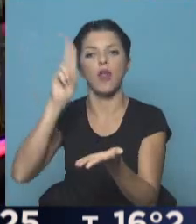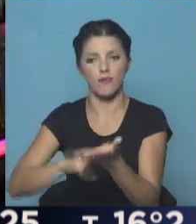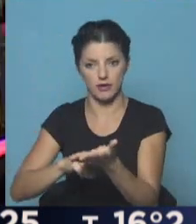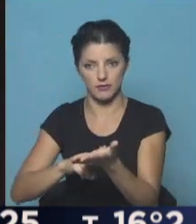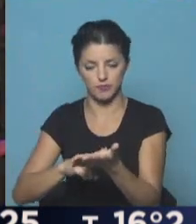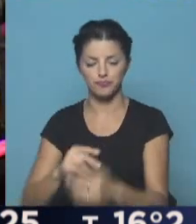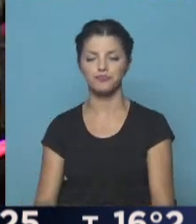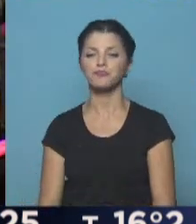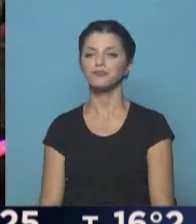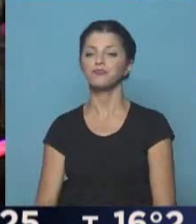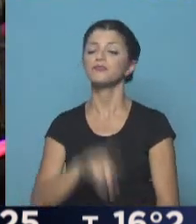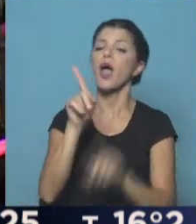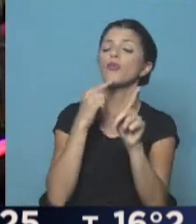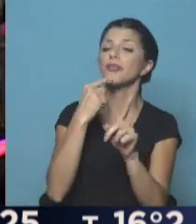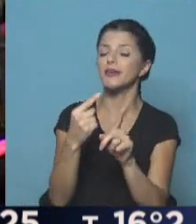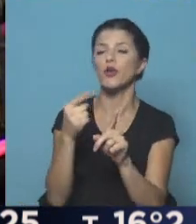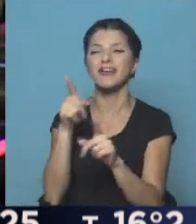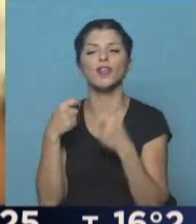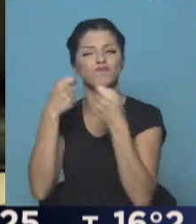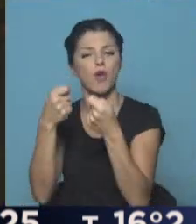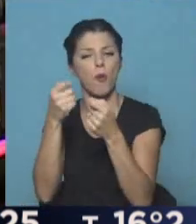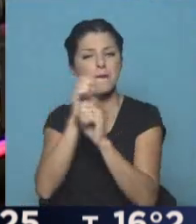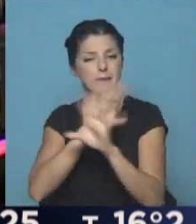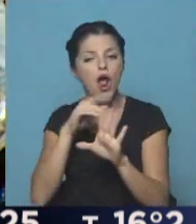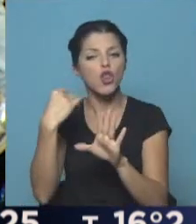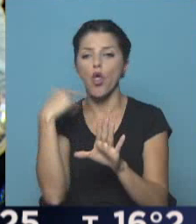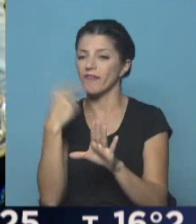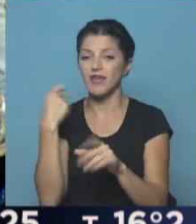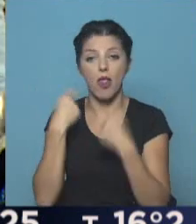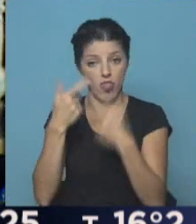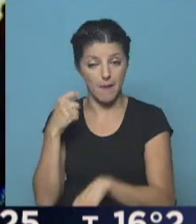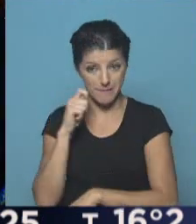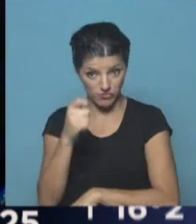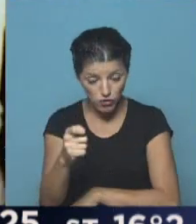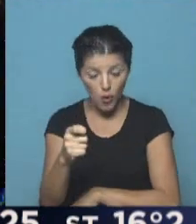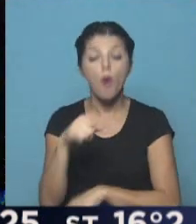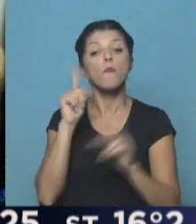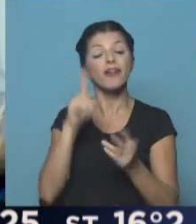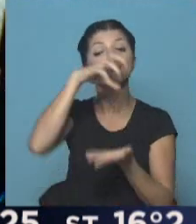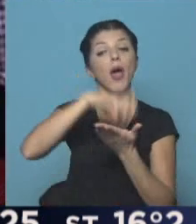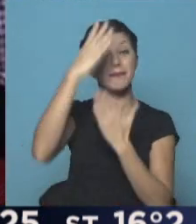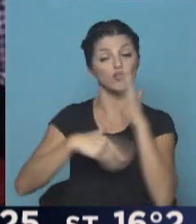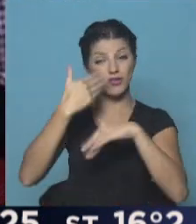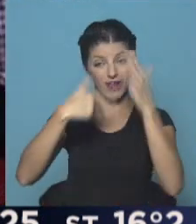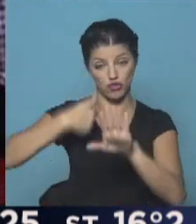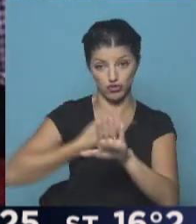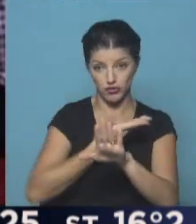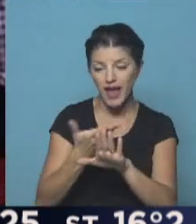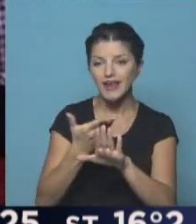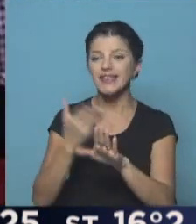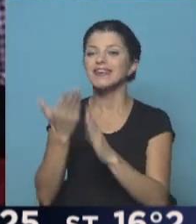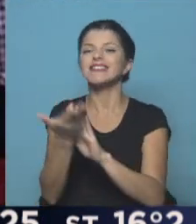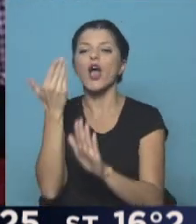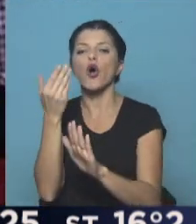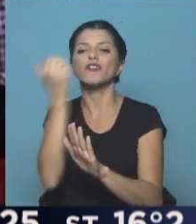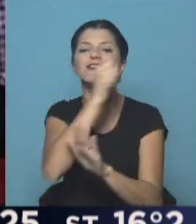sido otorgados irregularmente, el Estado Nacional, a través del Ministerio de Desarrollo Social, dio de baja en lo que va del año